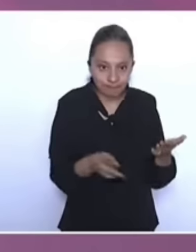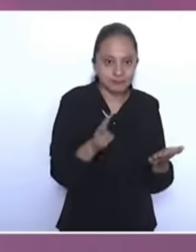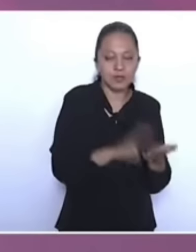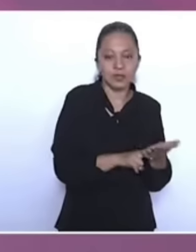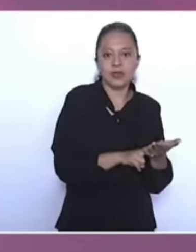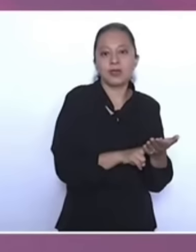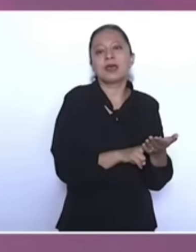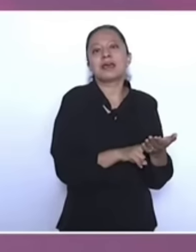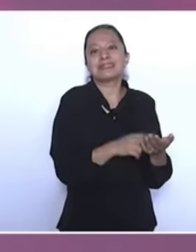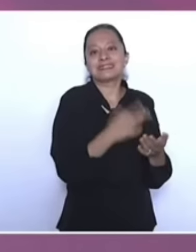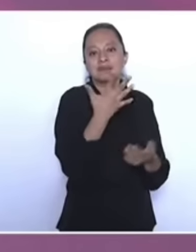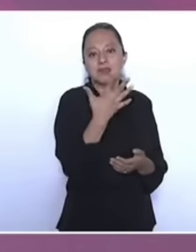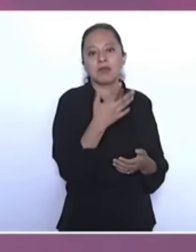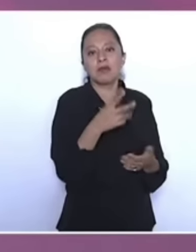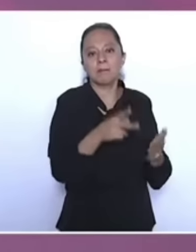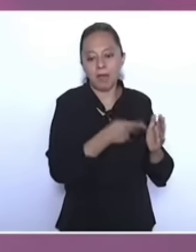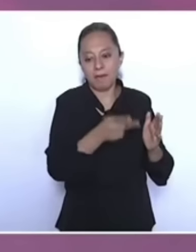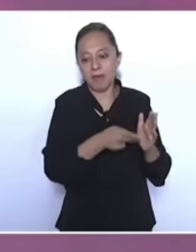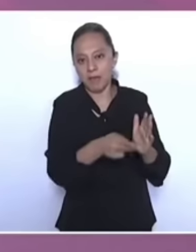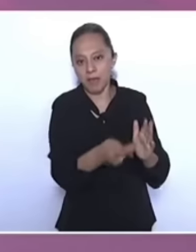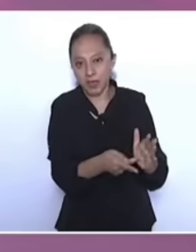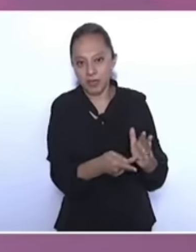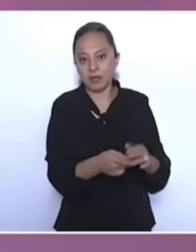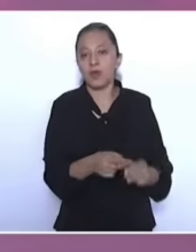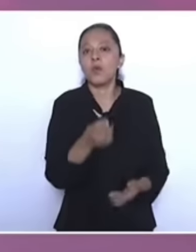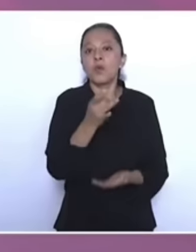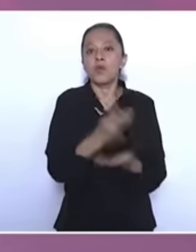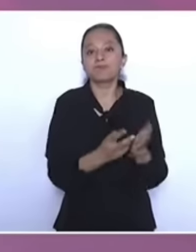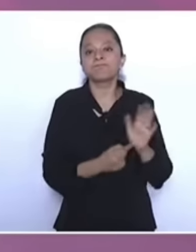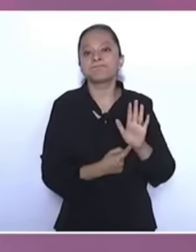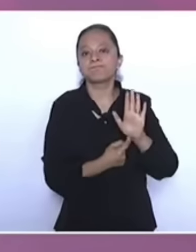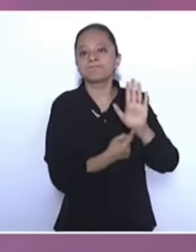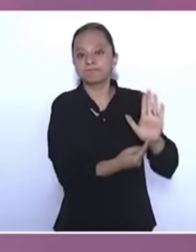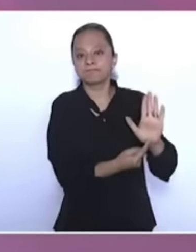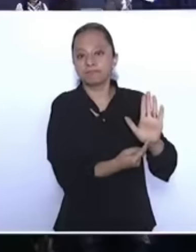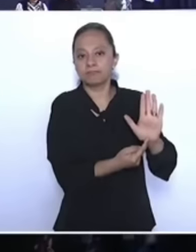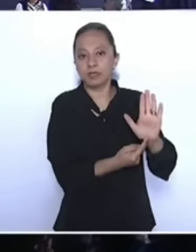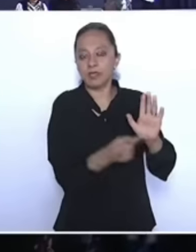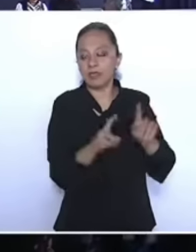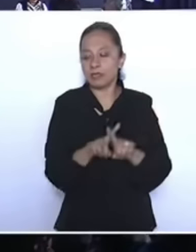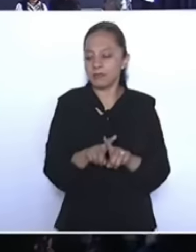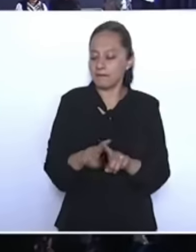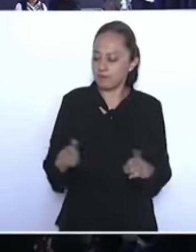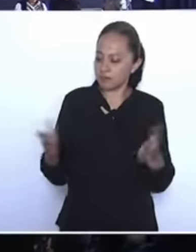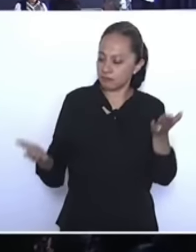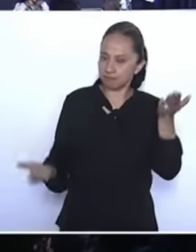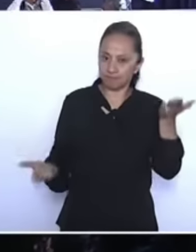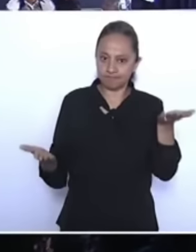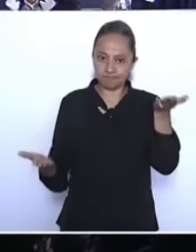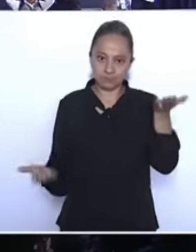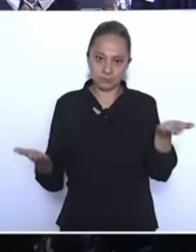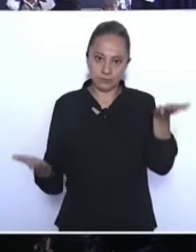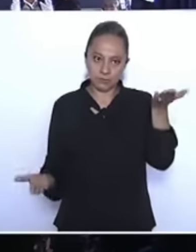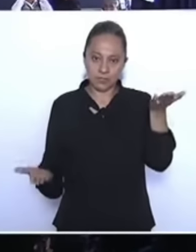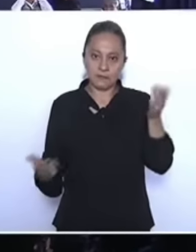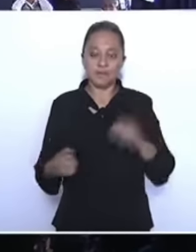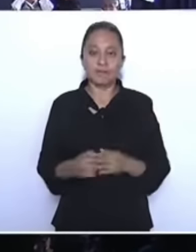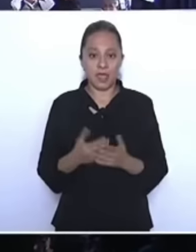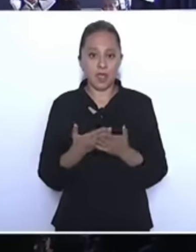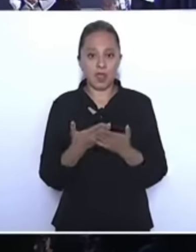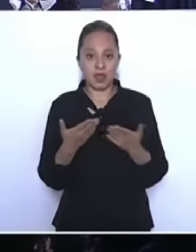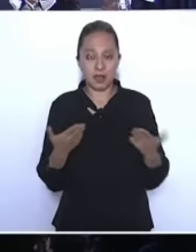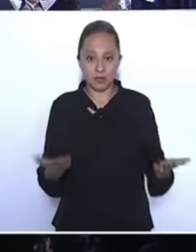5. Solo para mostrar la diferencia, en esta pensión, en